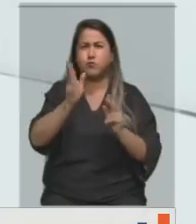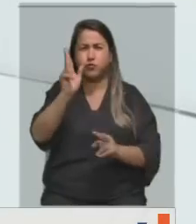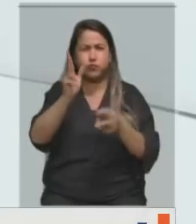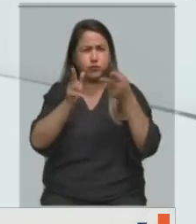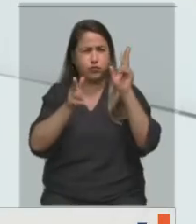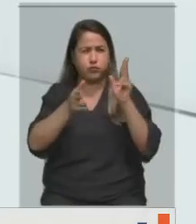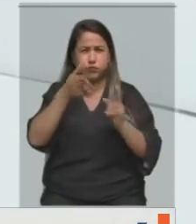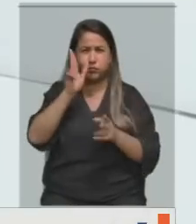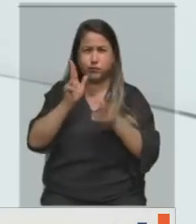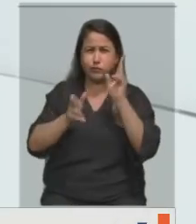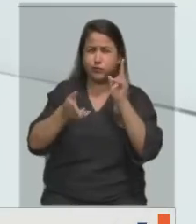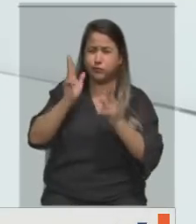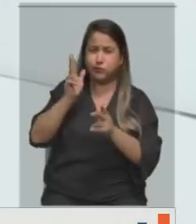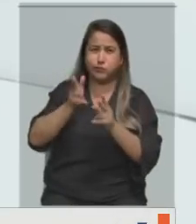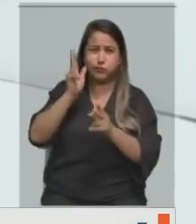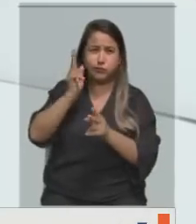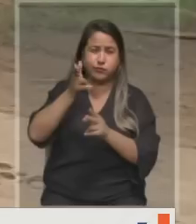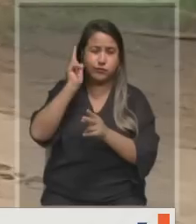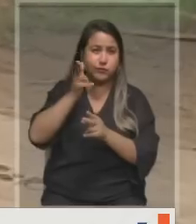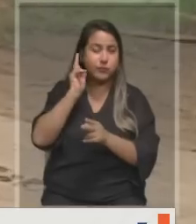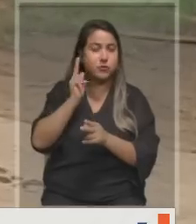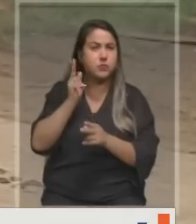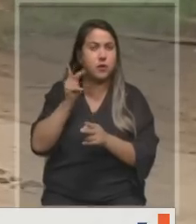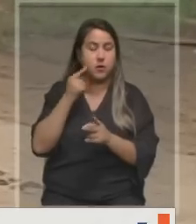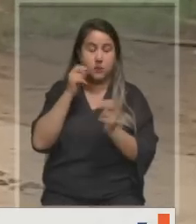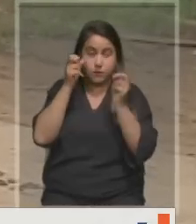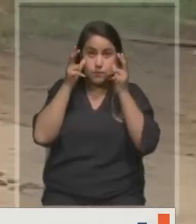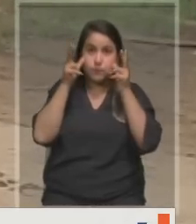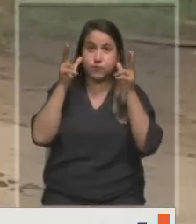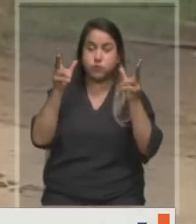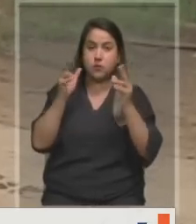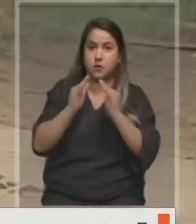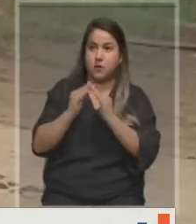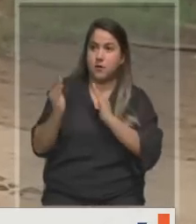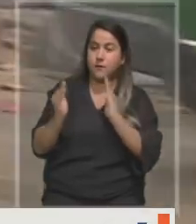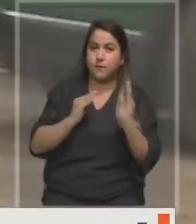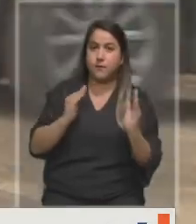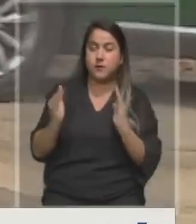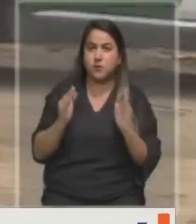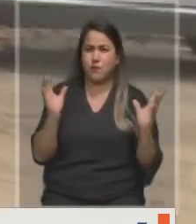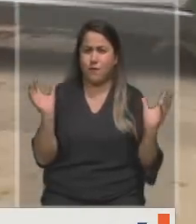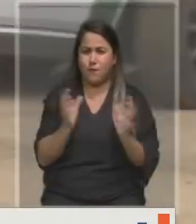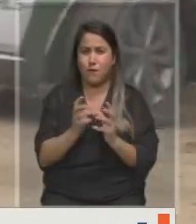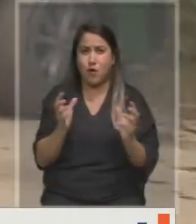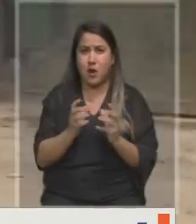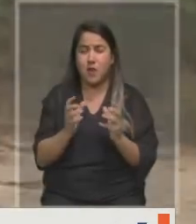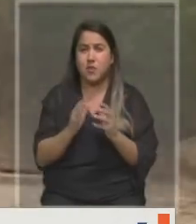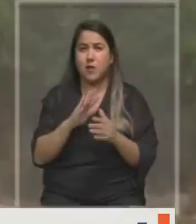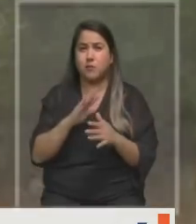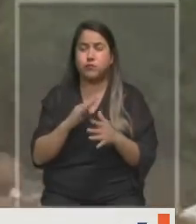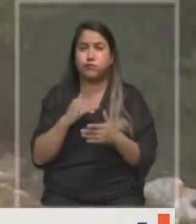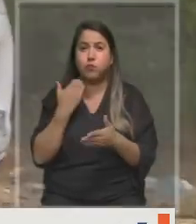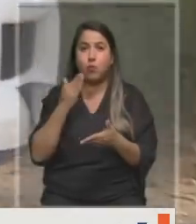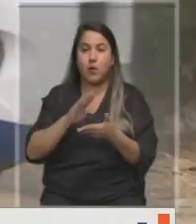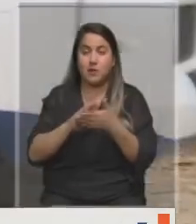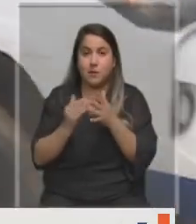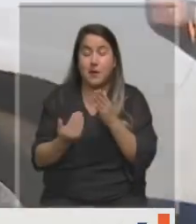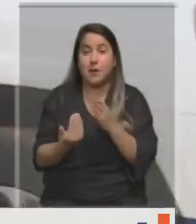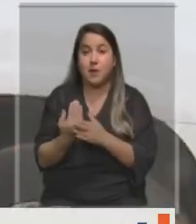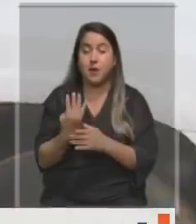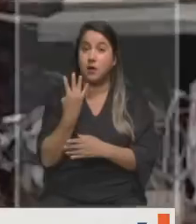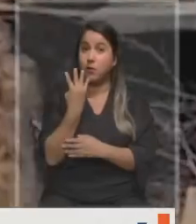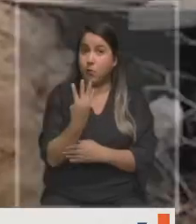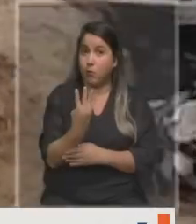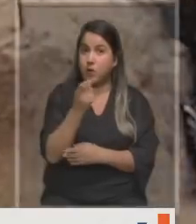un balazo tras otro lo hicieron más que alertar a los vecinos de un violento crimen que entraba la mañana se confirmaría cuatro personas